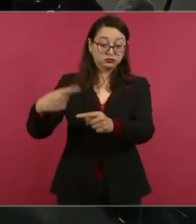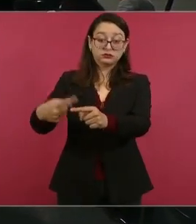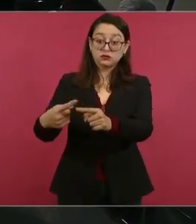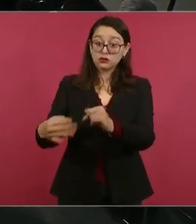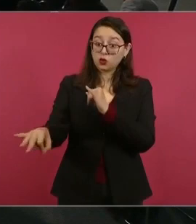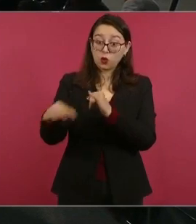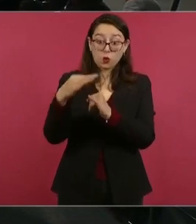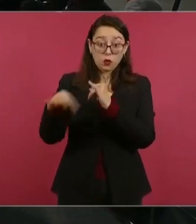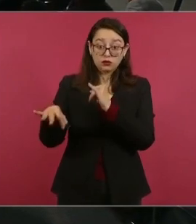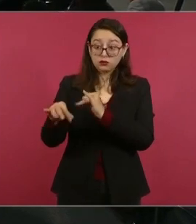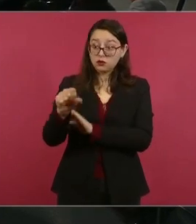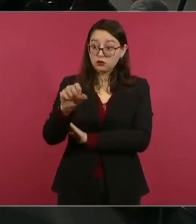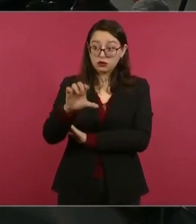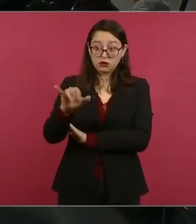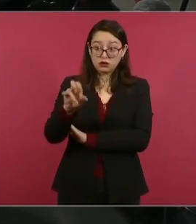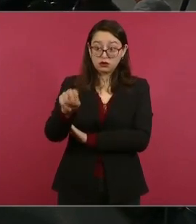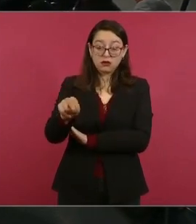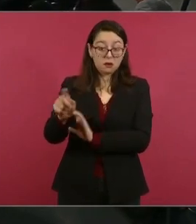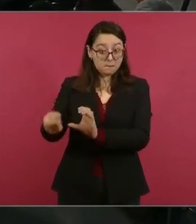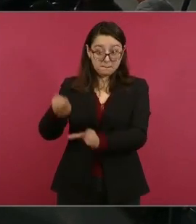como se